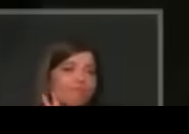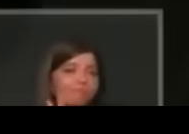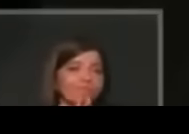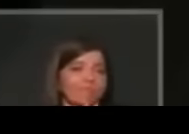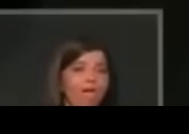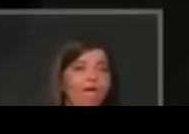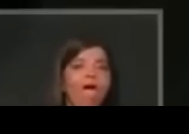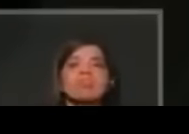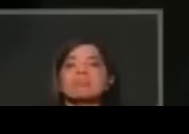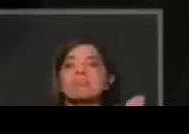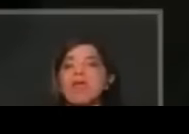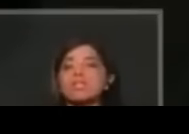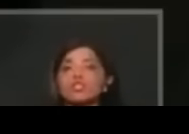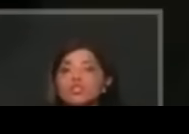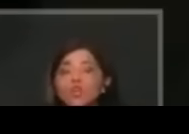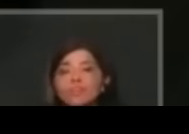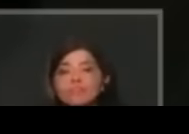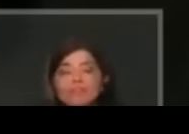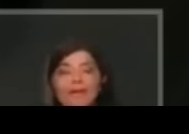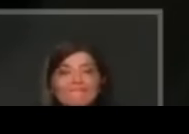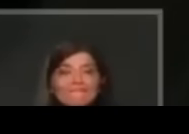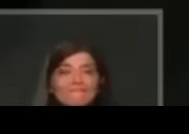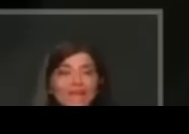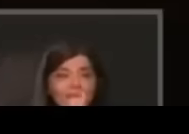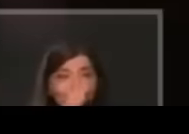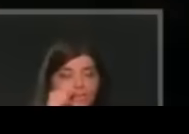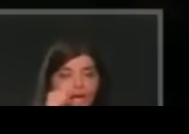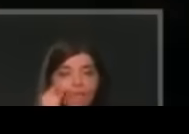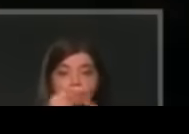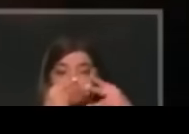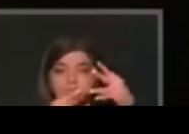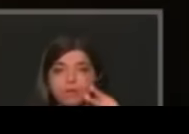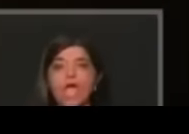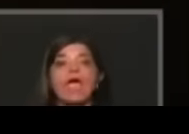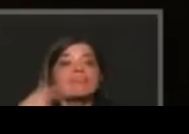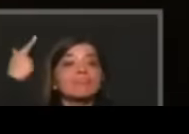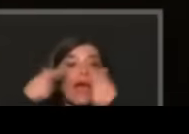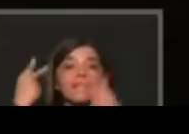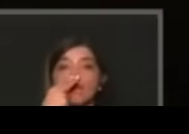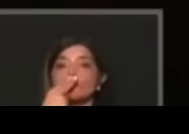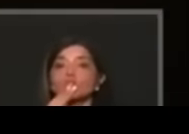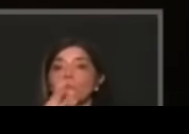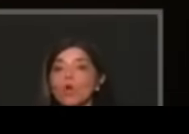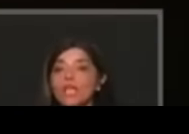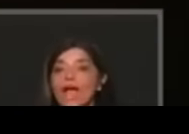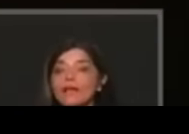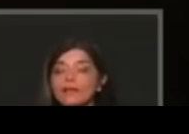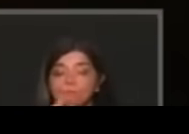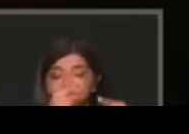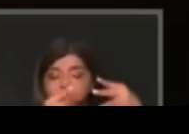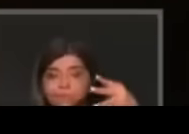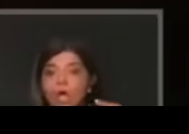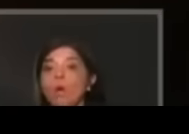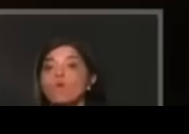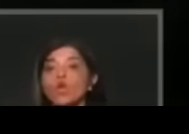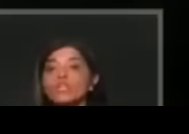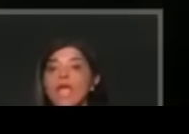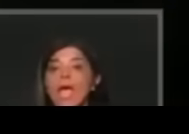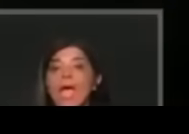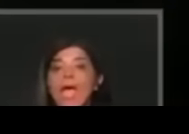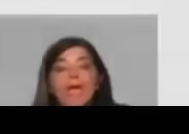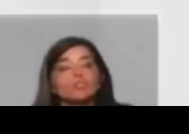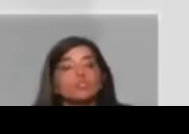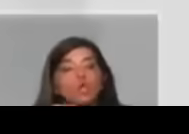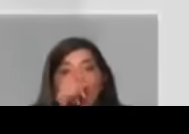delitos Duque figura en esta nómina con tres causas en las cortes de talca de portom mon y de arica algunas de ellas por tráfico de pasta base de